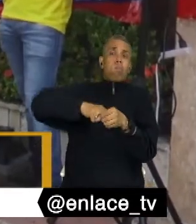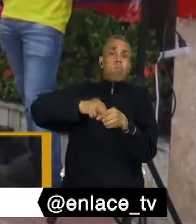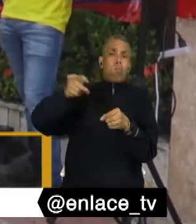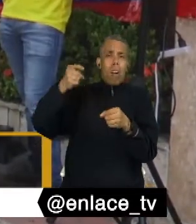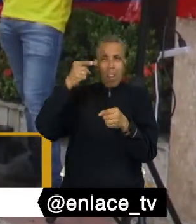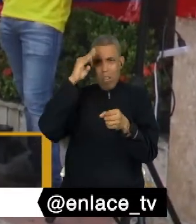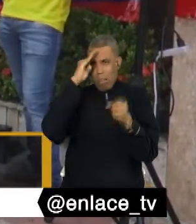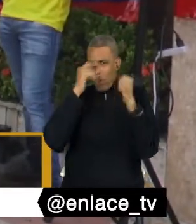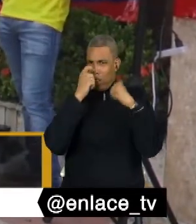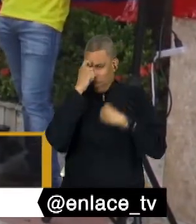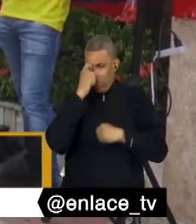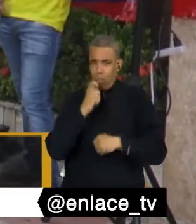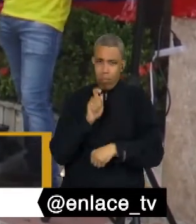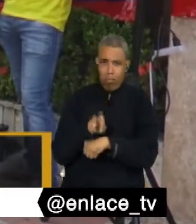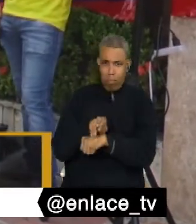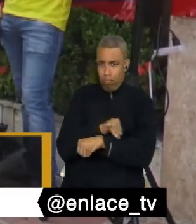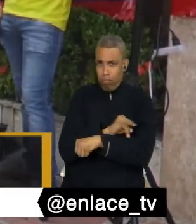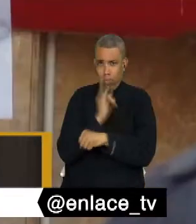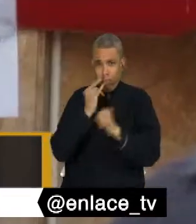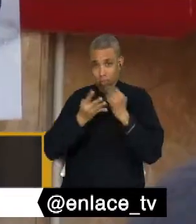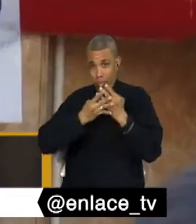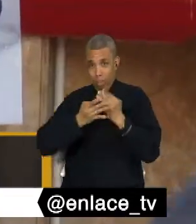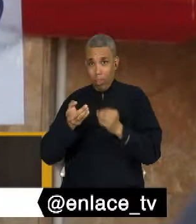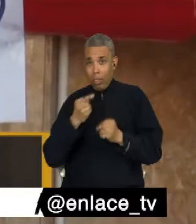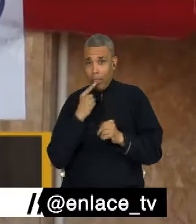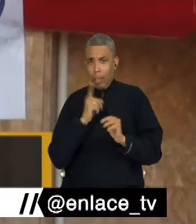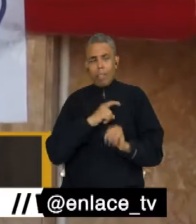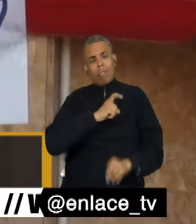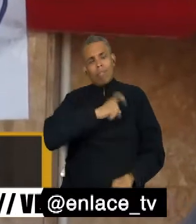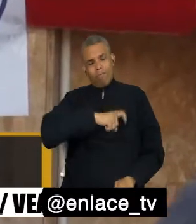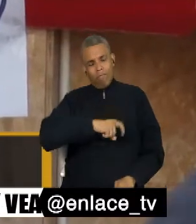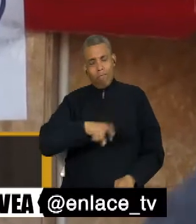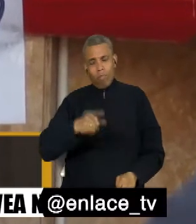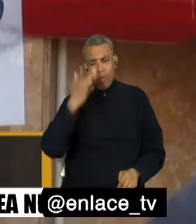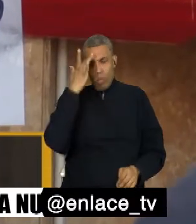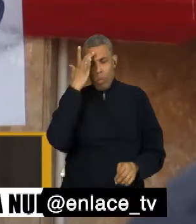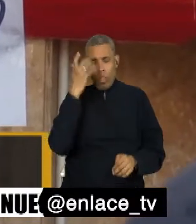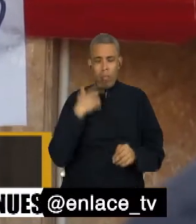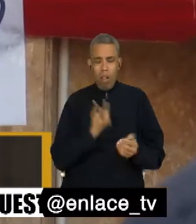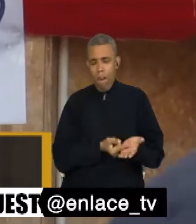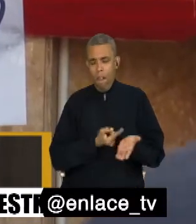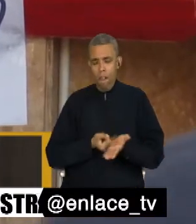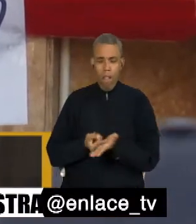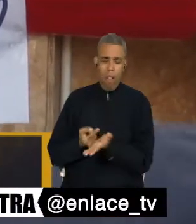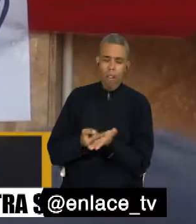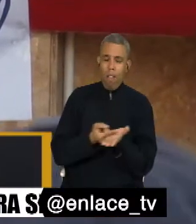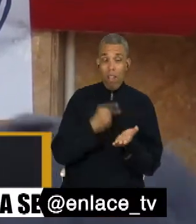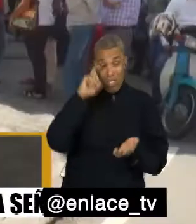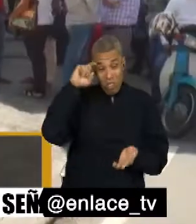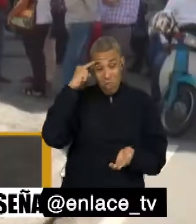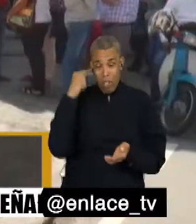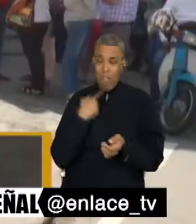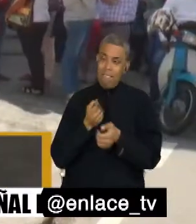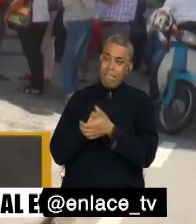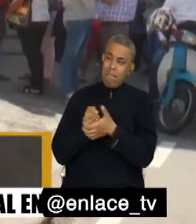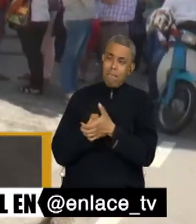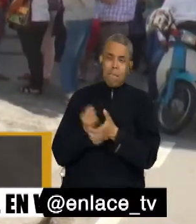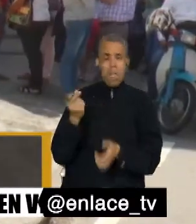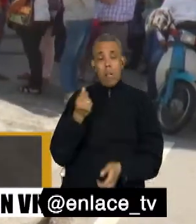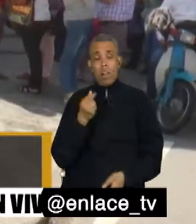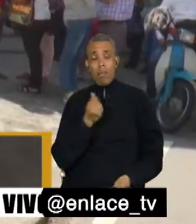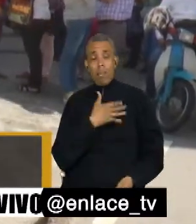para que el gobierno se sienta a negociar. Ya estaba la mesa de negociación y dicen en la mesa que no hay plata,